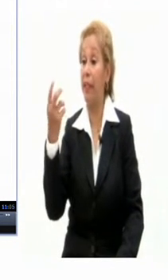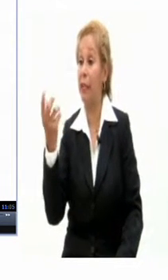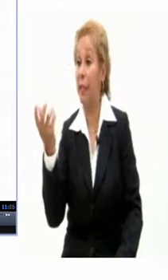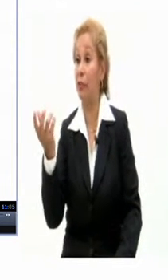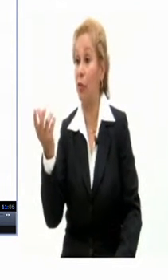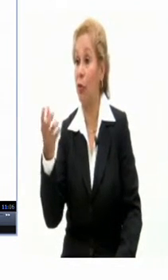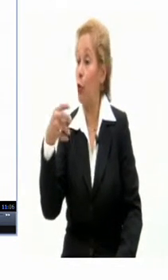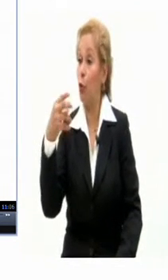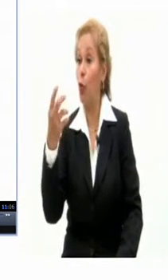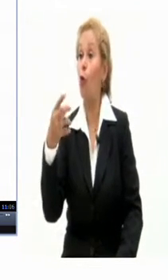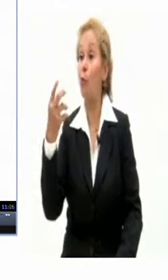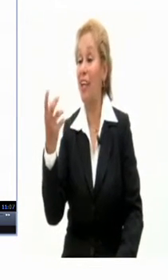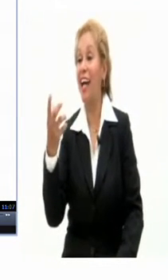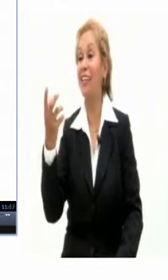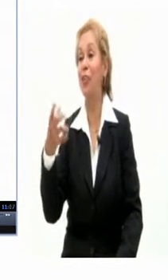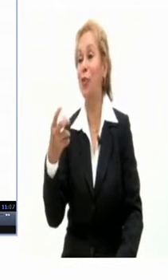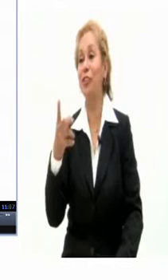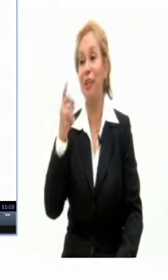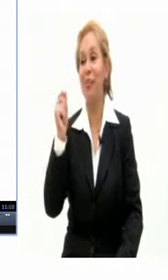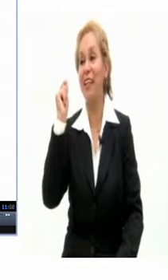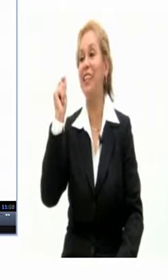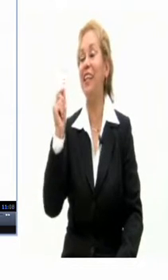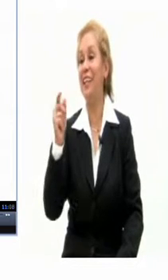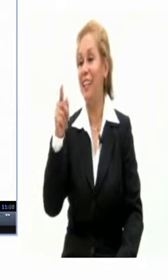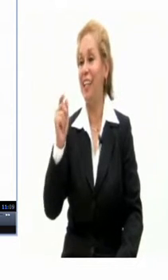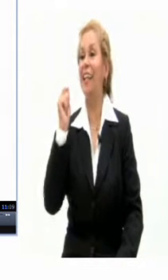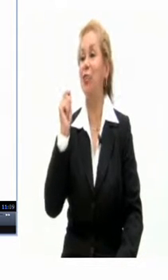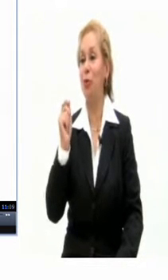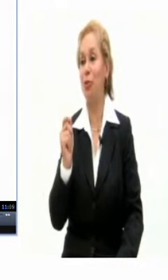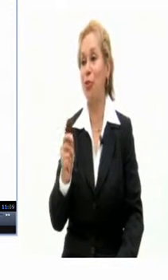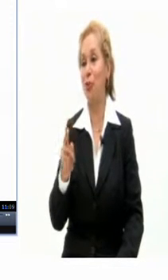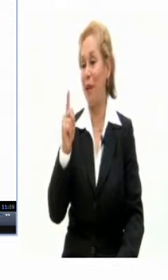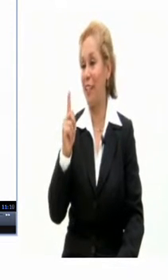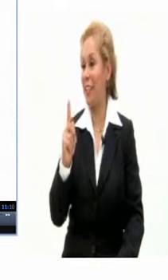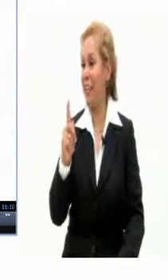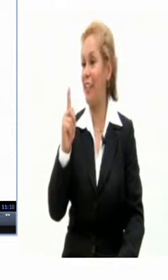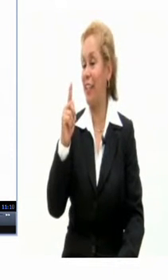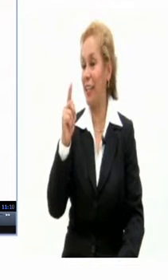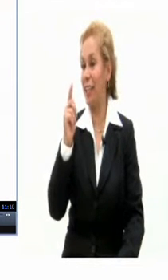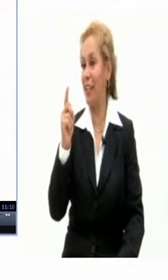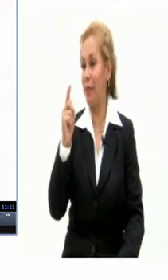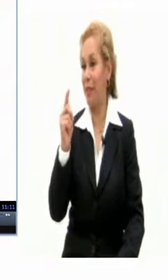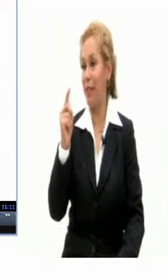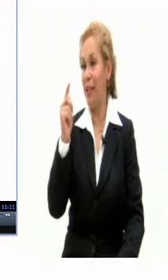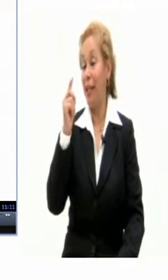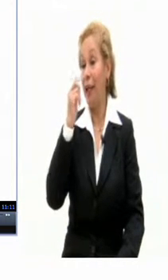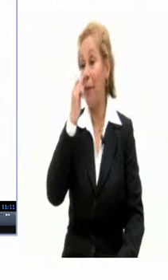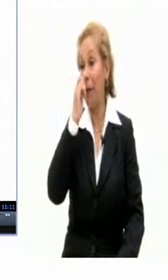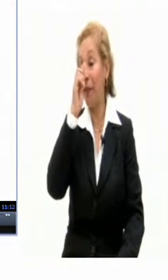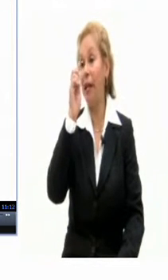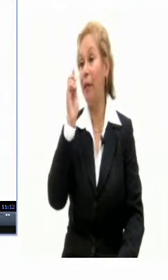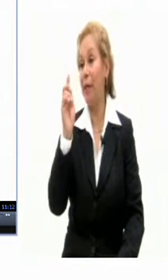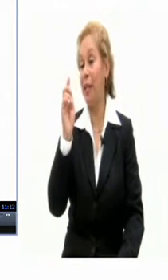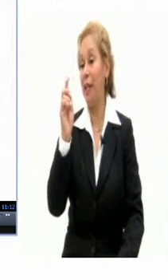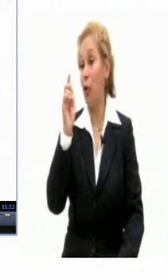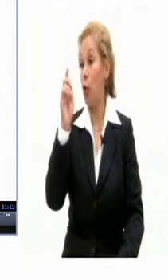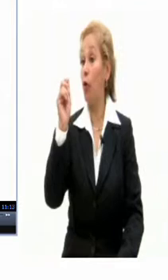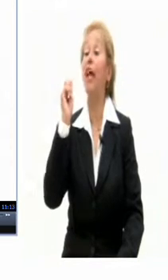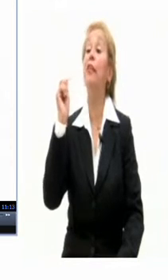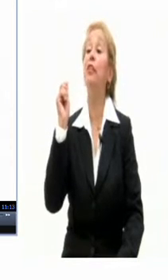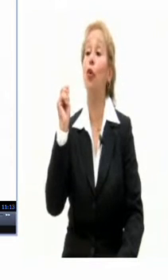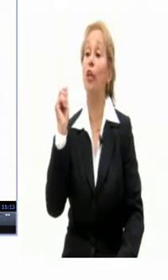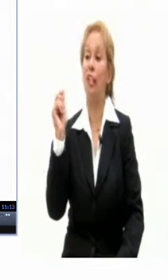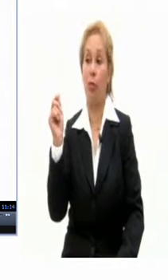investigación pretende eso, no complicar, sino ser parte de la solución, plantear alternativas que me permitan a